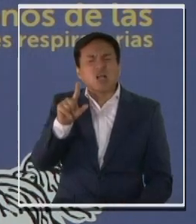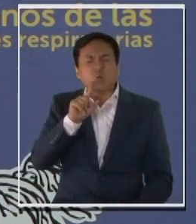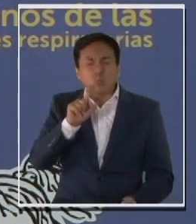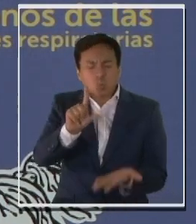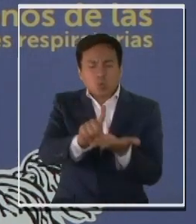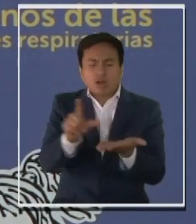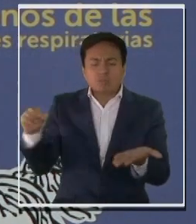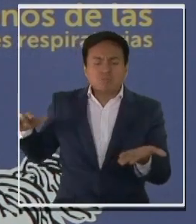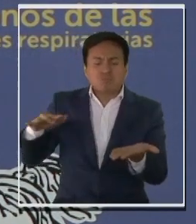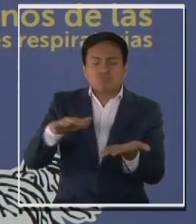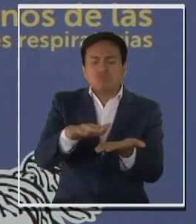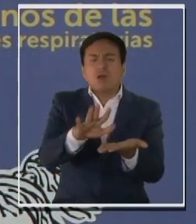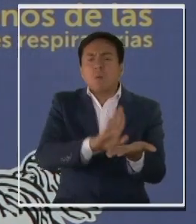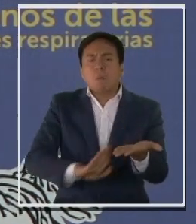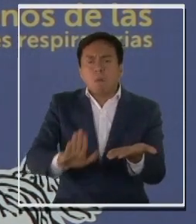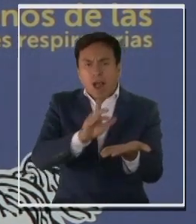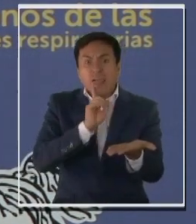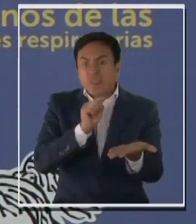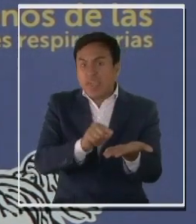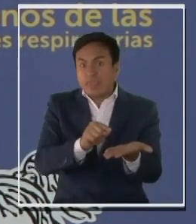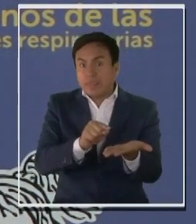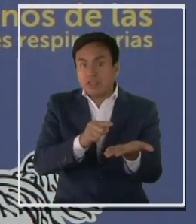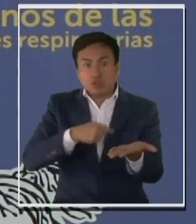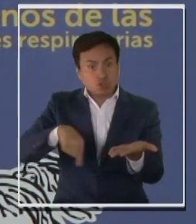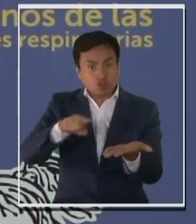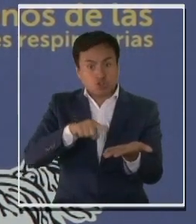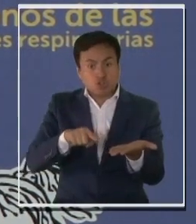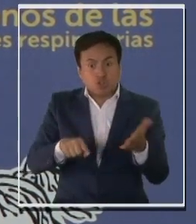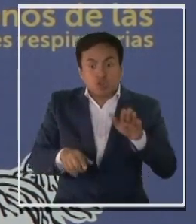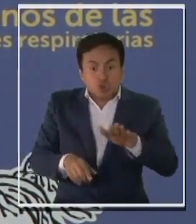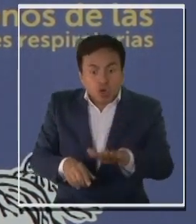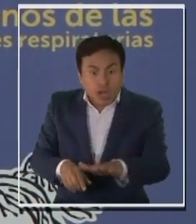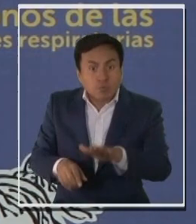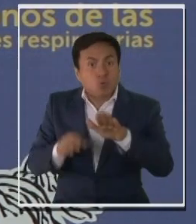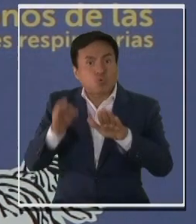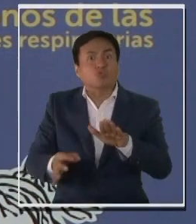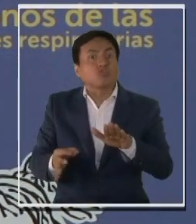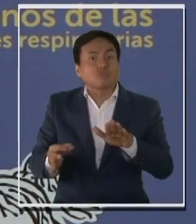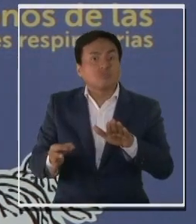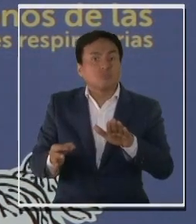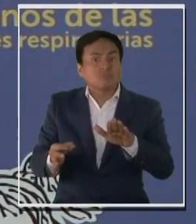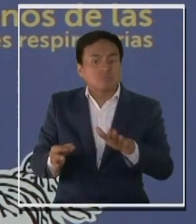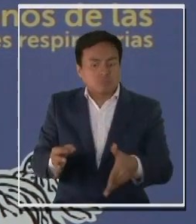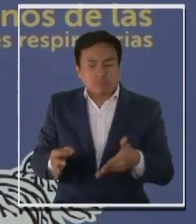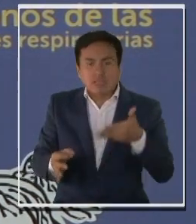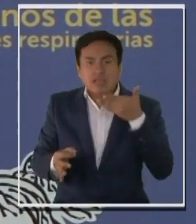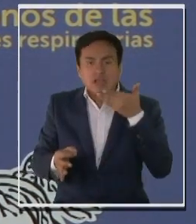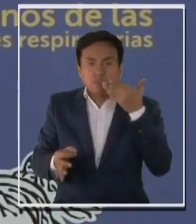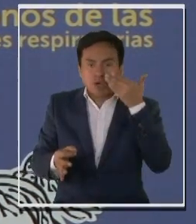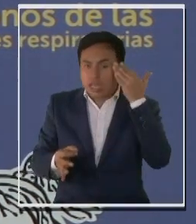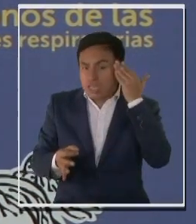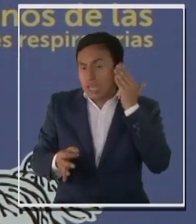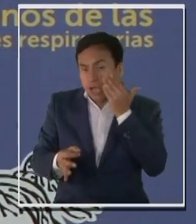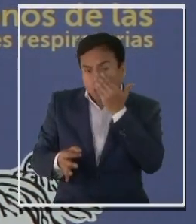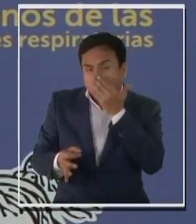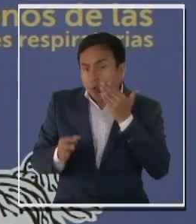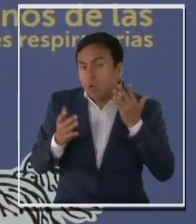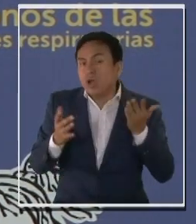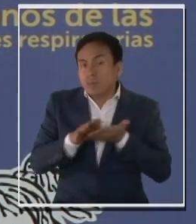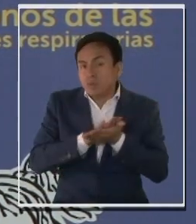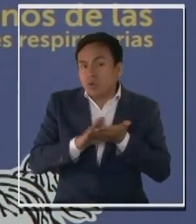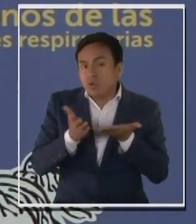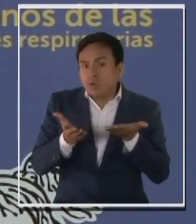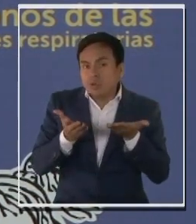la superficies un tiempo y si nosotros no tocamos y llevamos a cara boca nariz y ojos